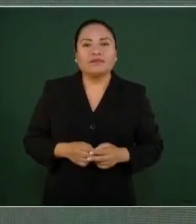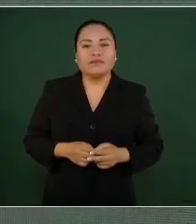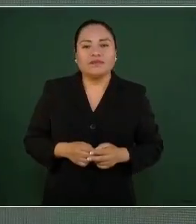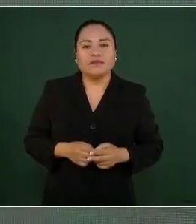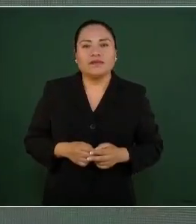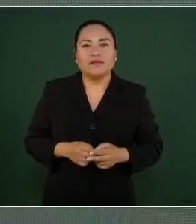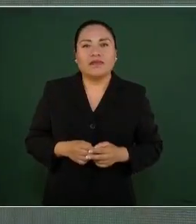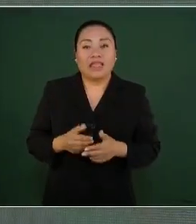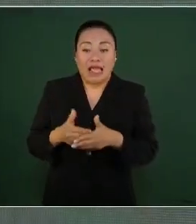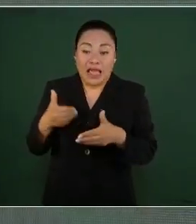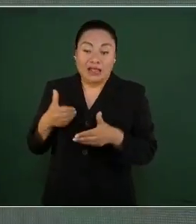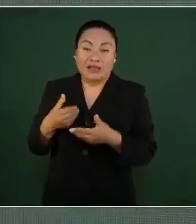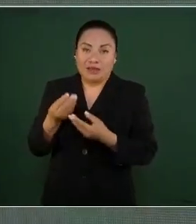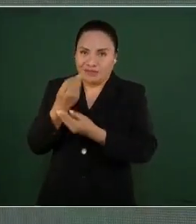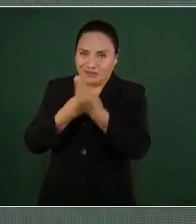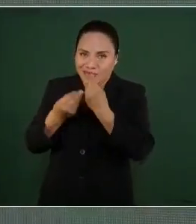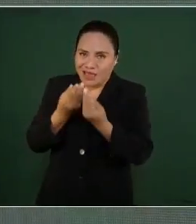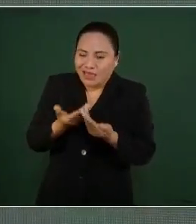una tlayuda.